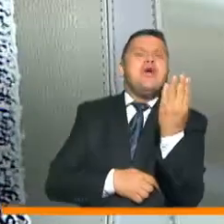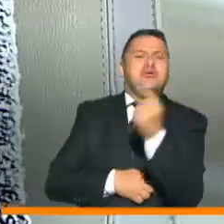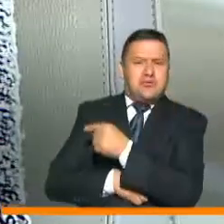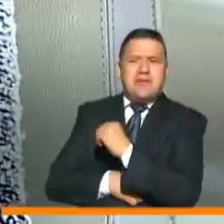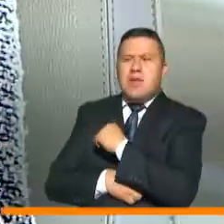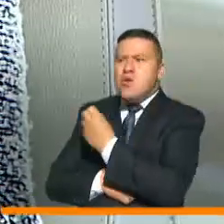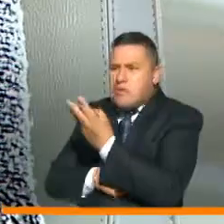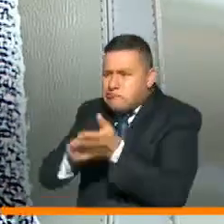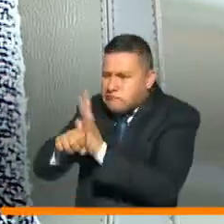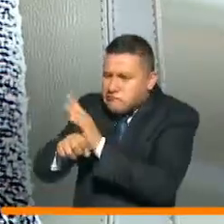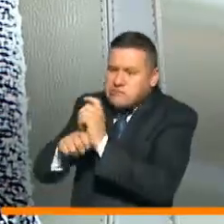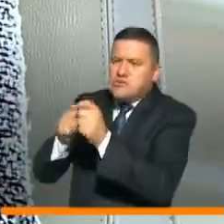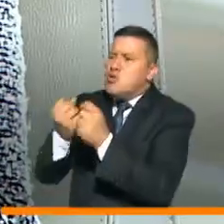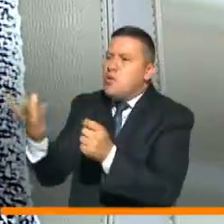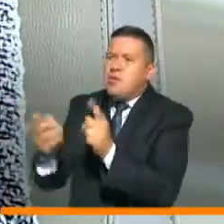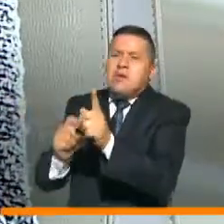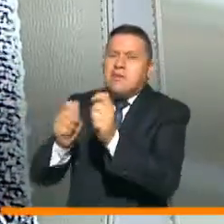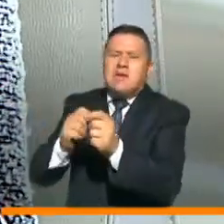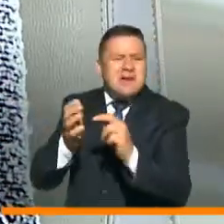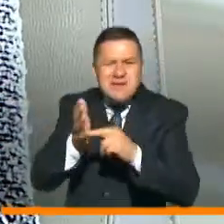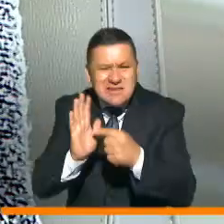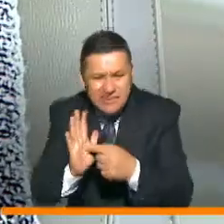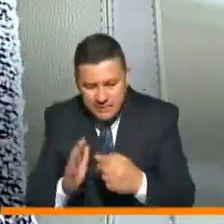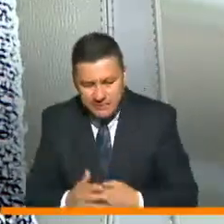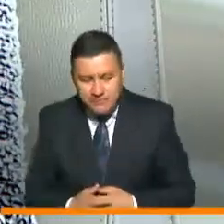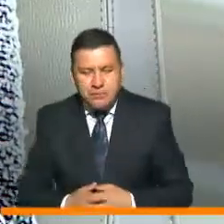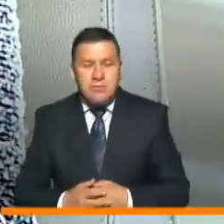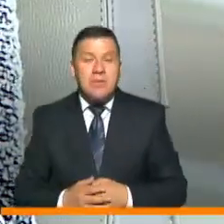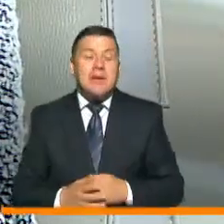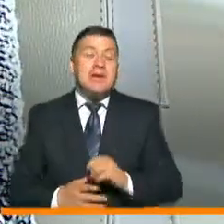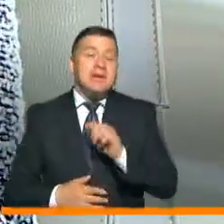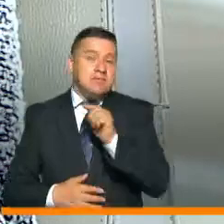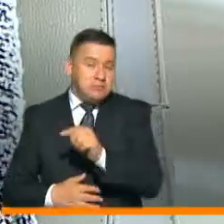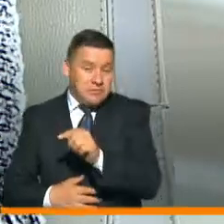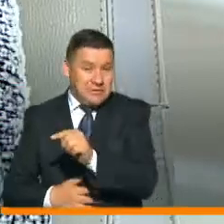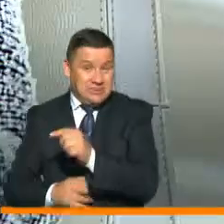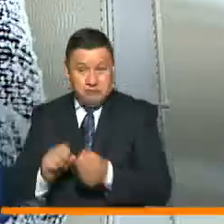digamos, conocido. ¿Qué significa? Que tenemos